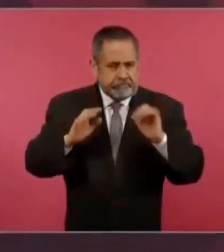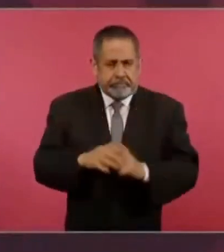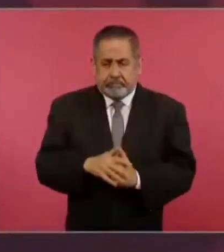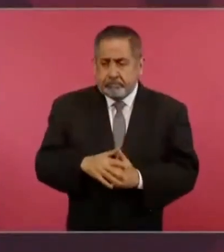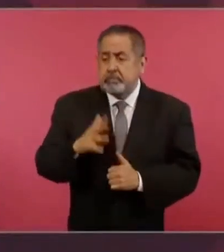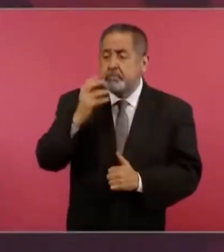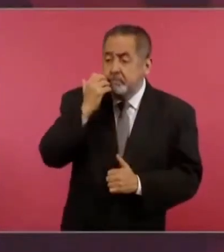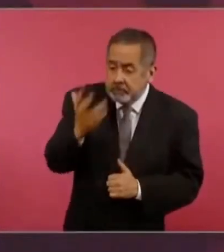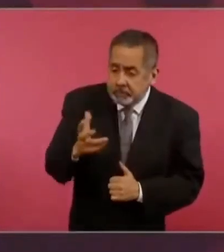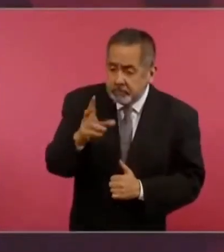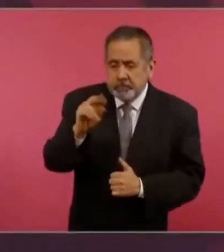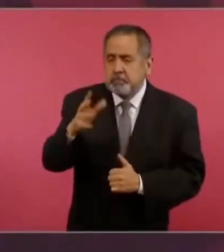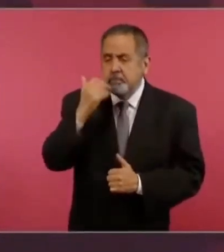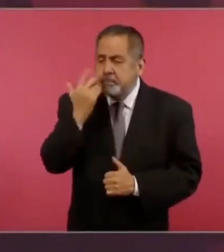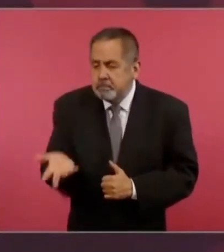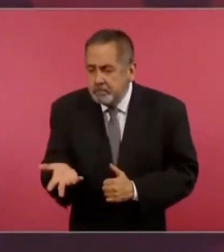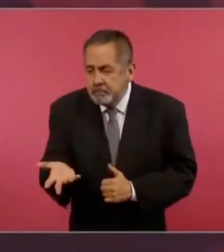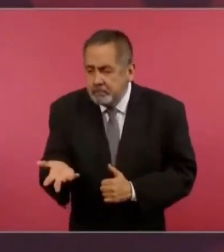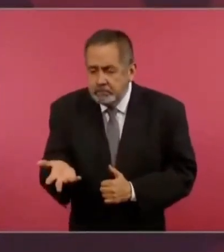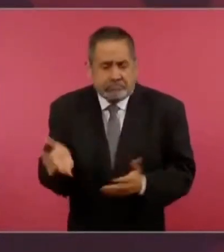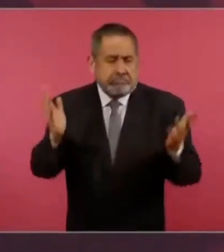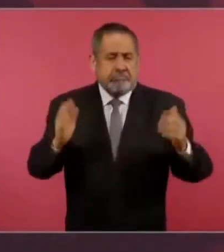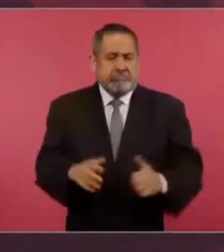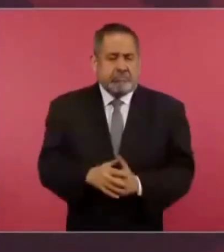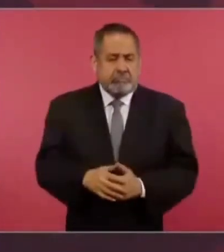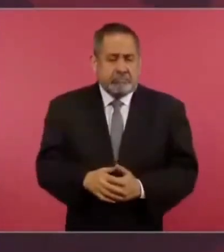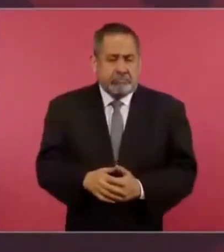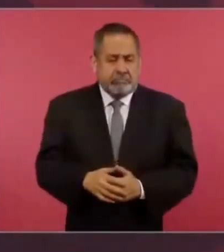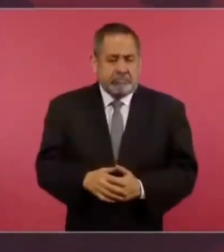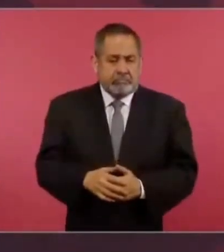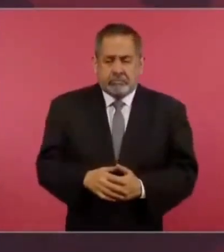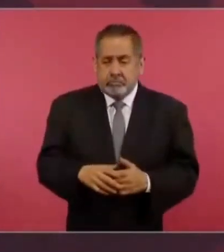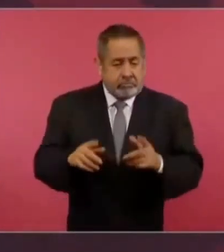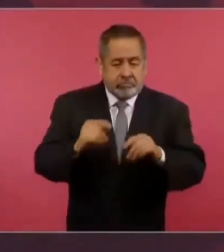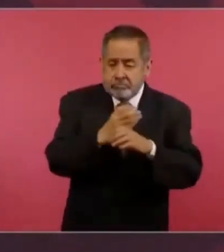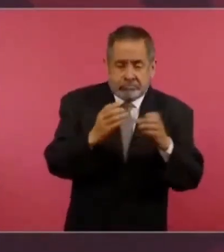querer o no vas a querer? Lo demás no me interesa. ¿Cómo ve?